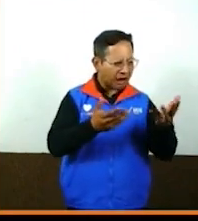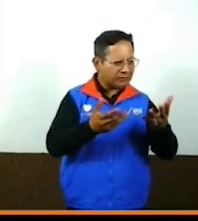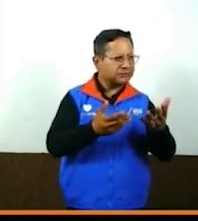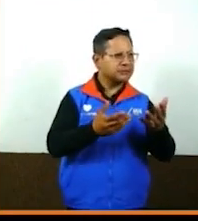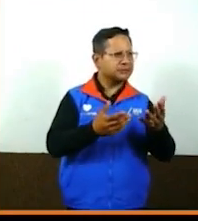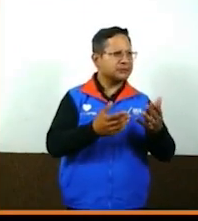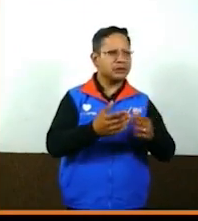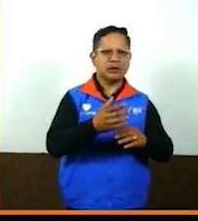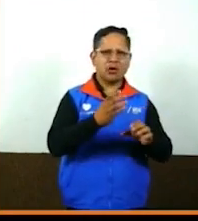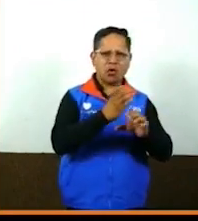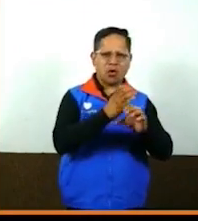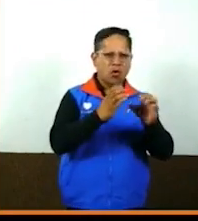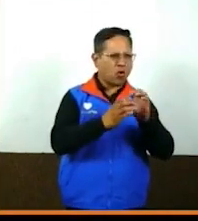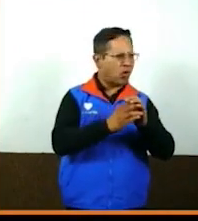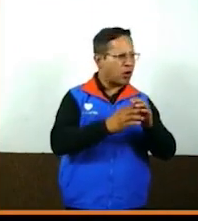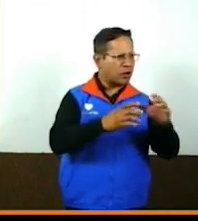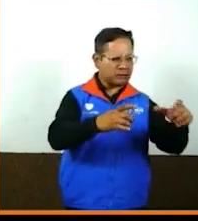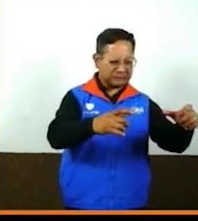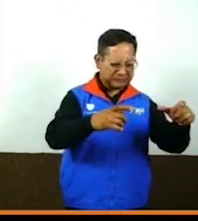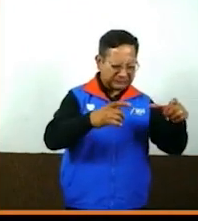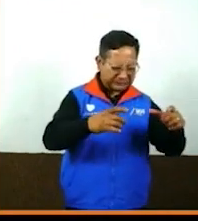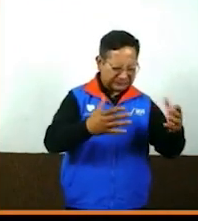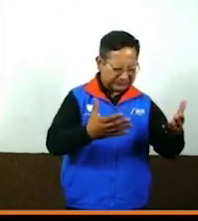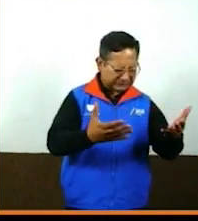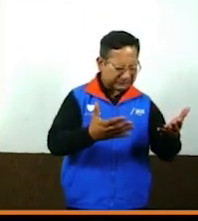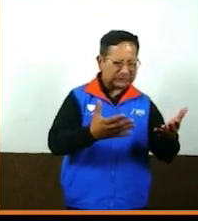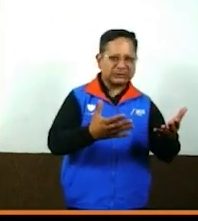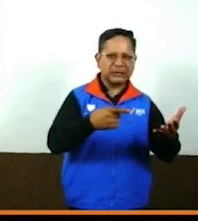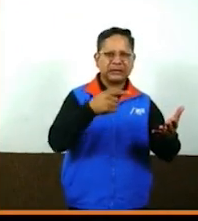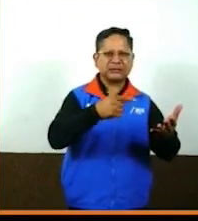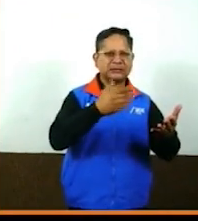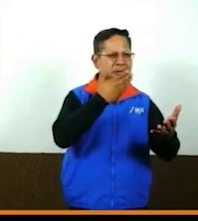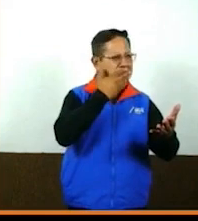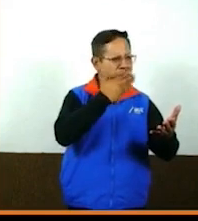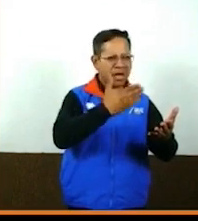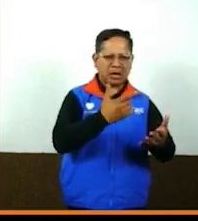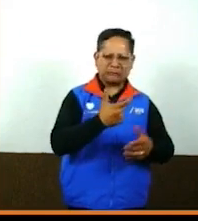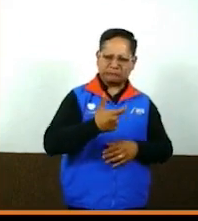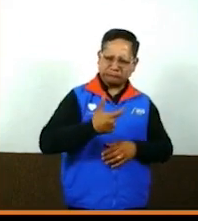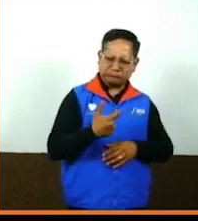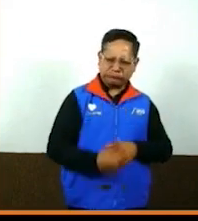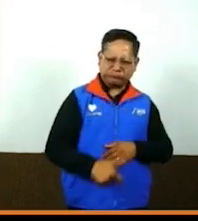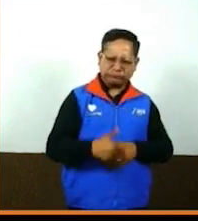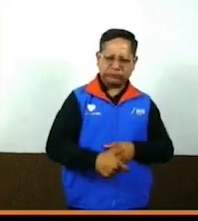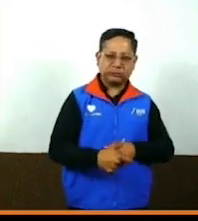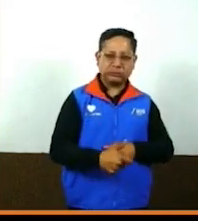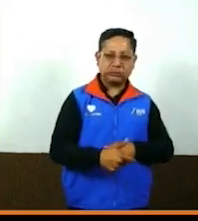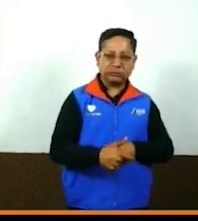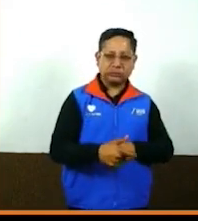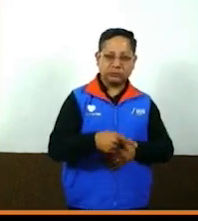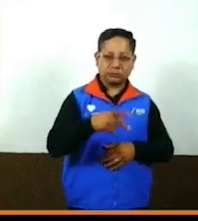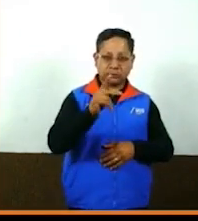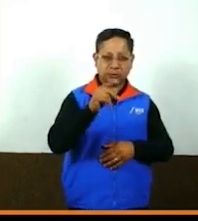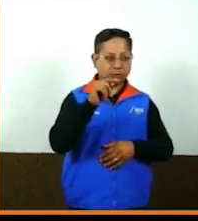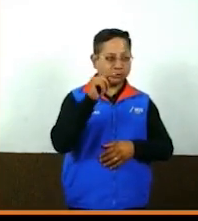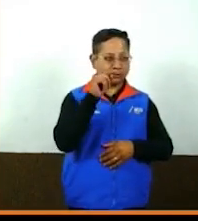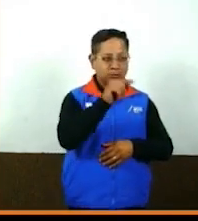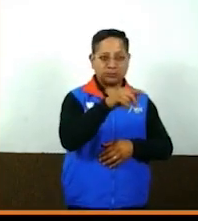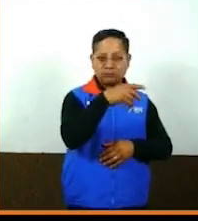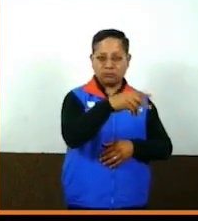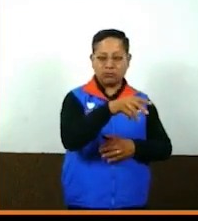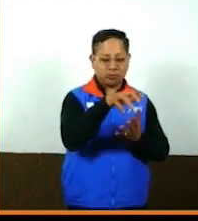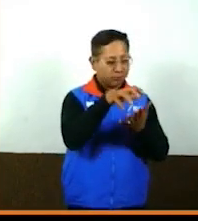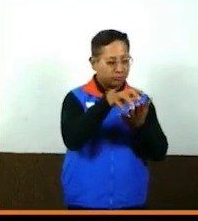excelente parte técnica, una magnífica bolsa enorme financiera, pero si no cumple con el Sustainability Rating y